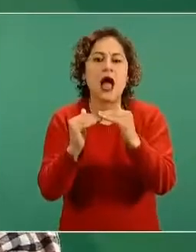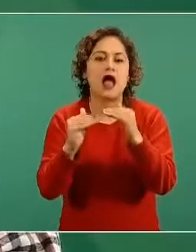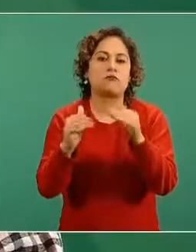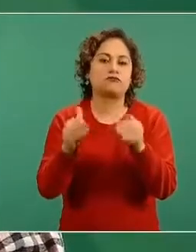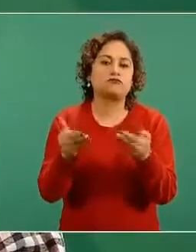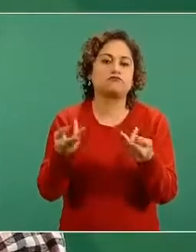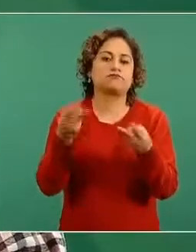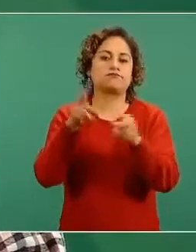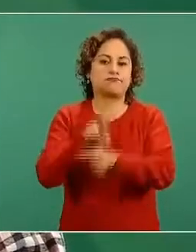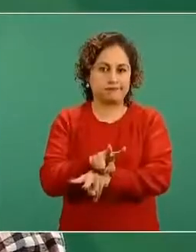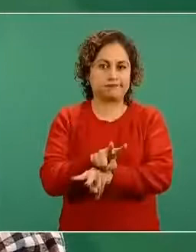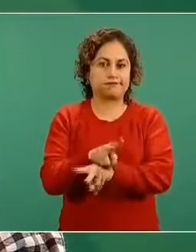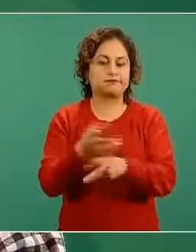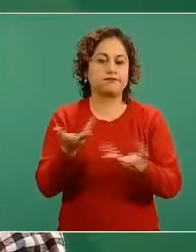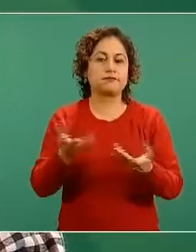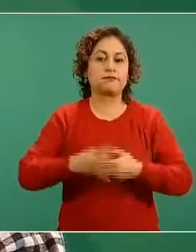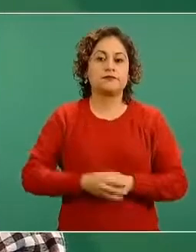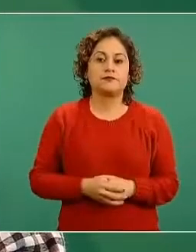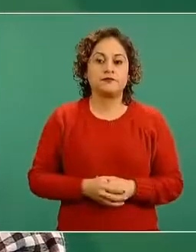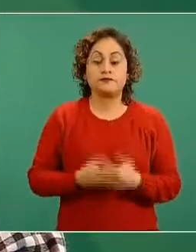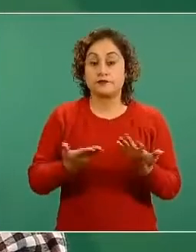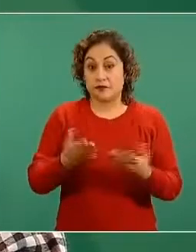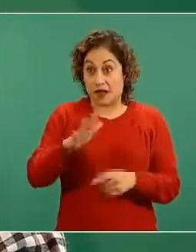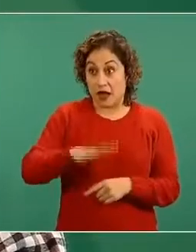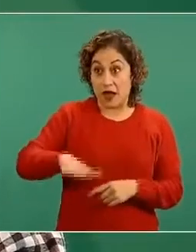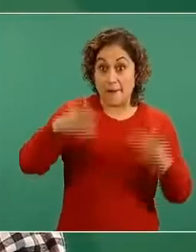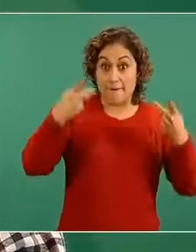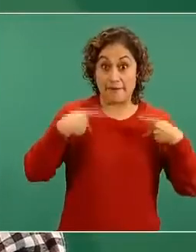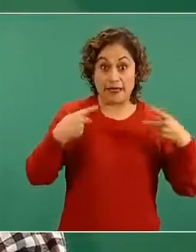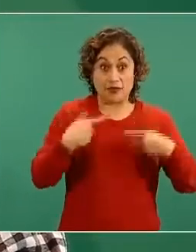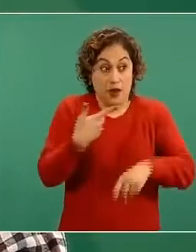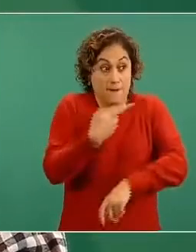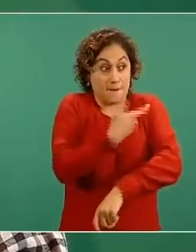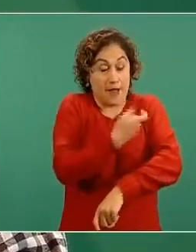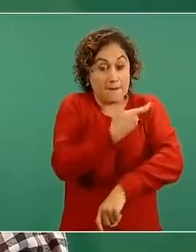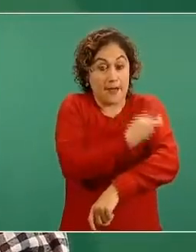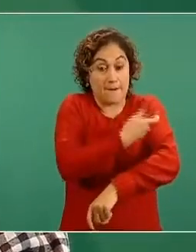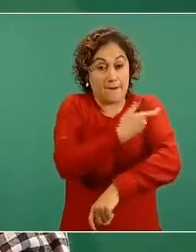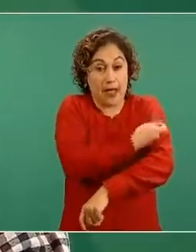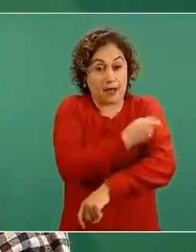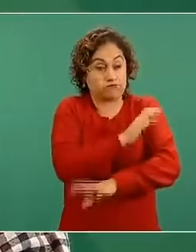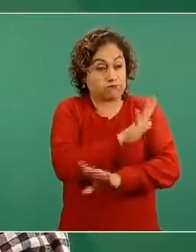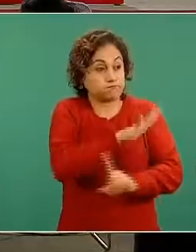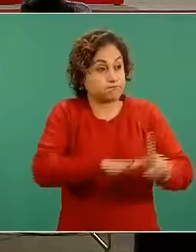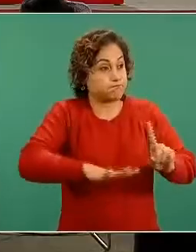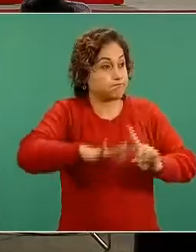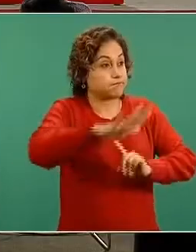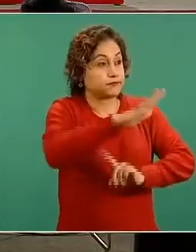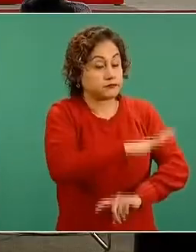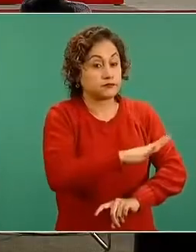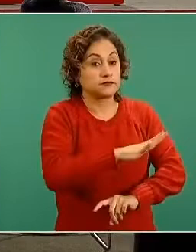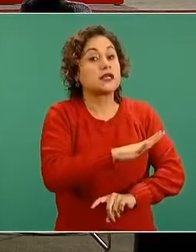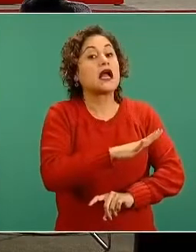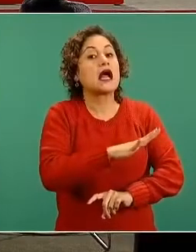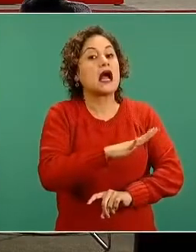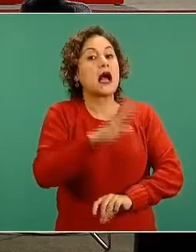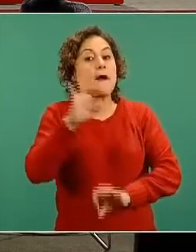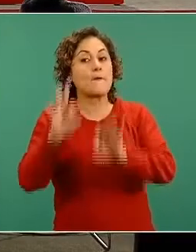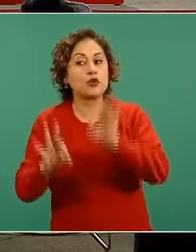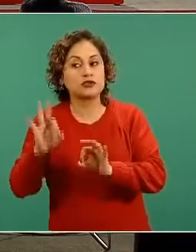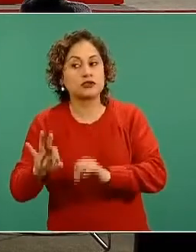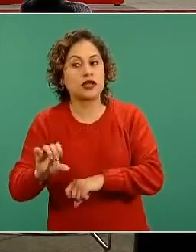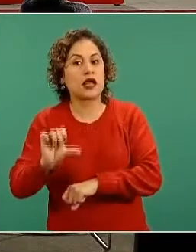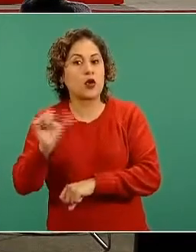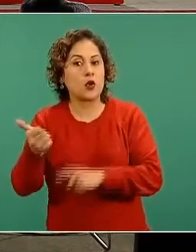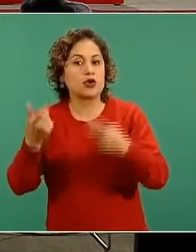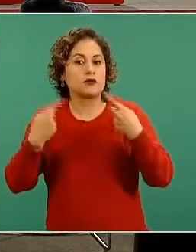mayoría de quienes tengan inmunidad producto de vacunación, con el porcentaje de personas que